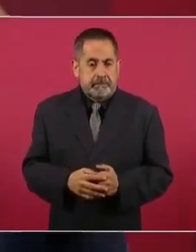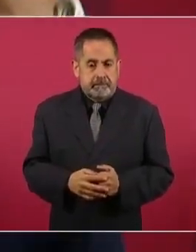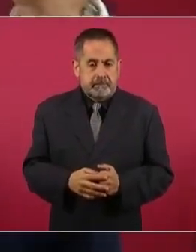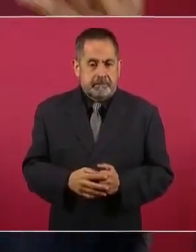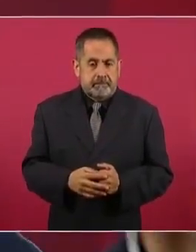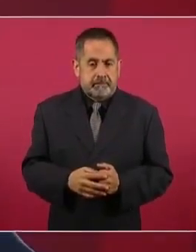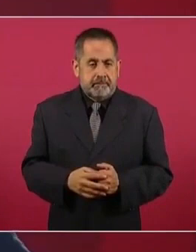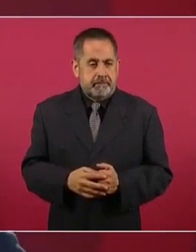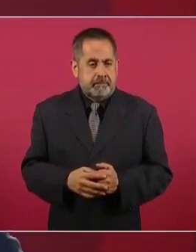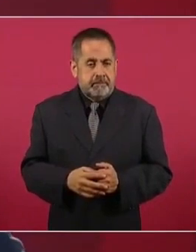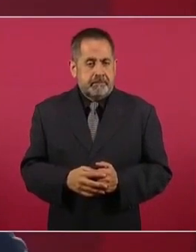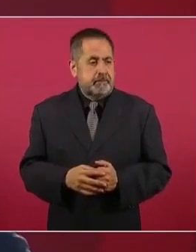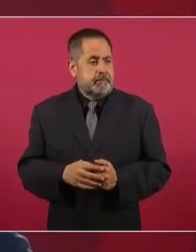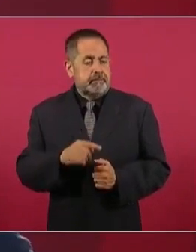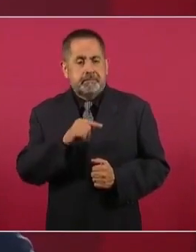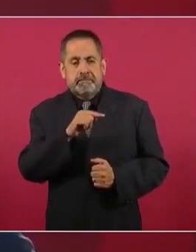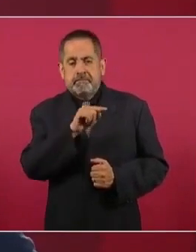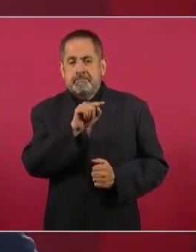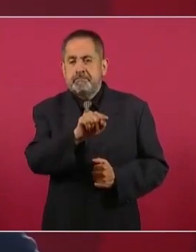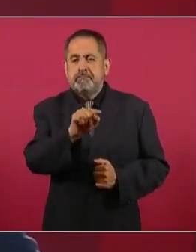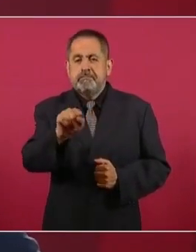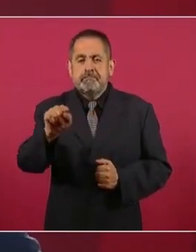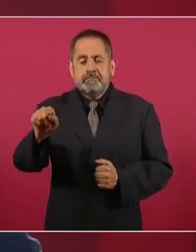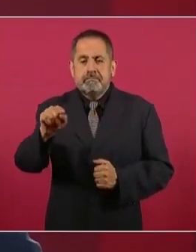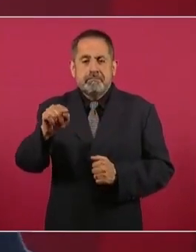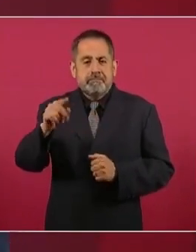los rectores,